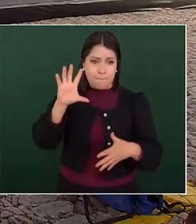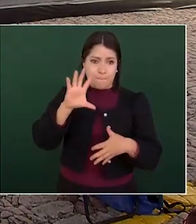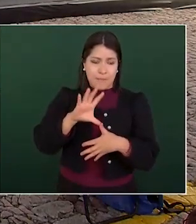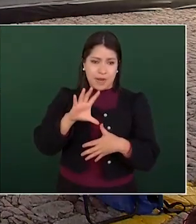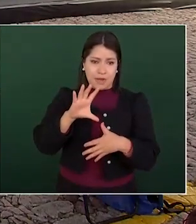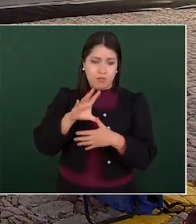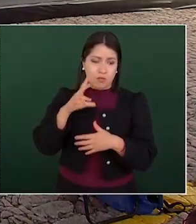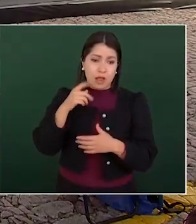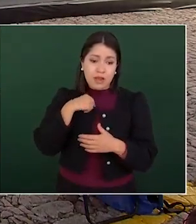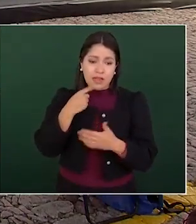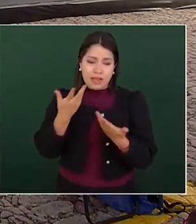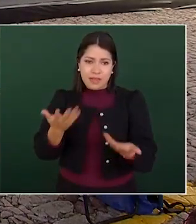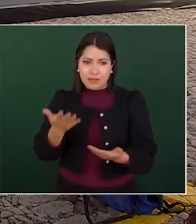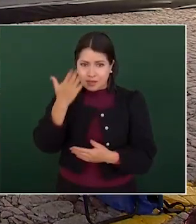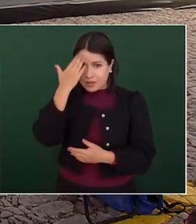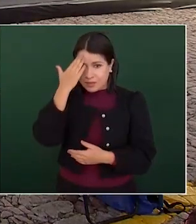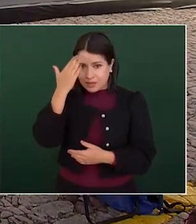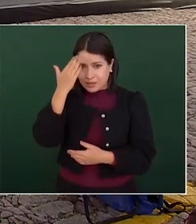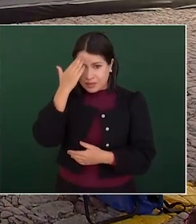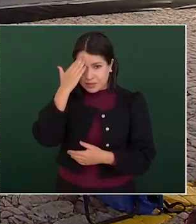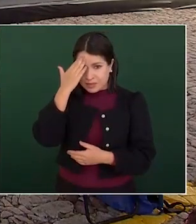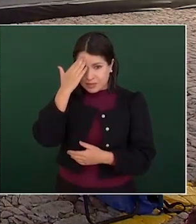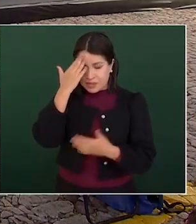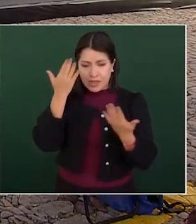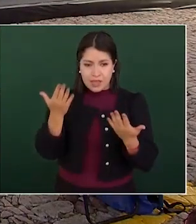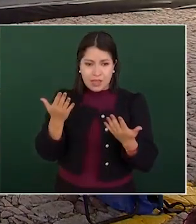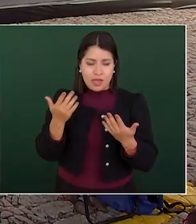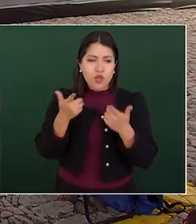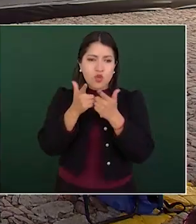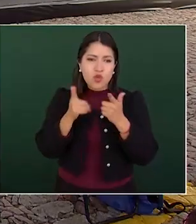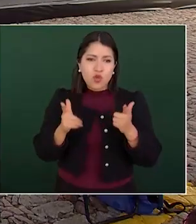impulsada por los jesuitas, que